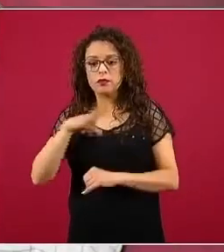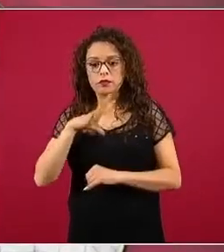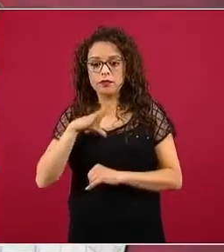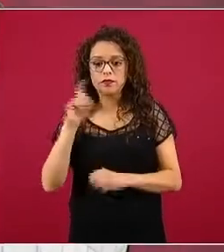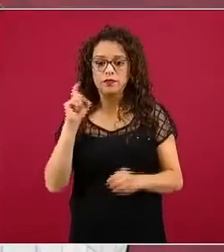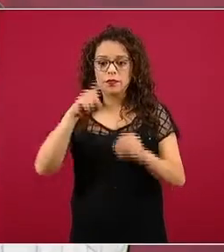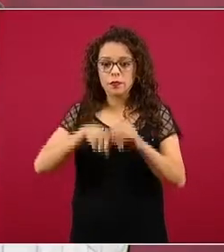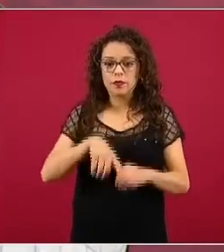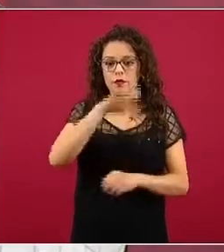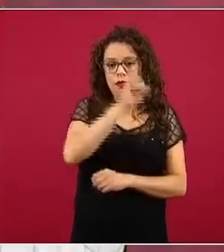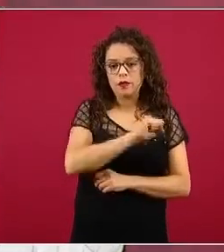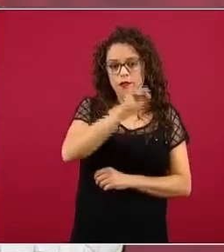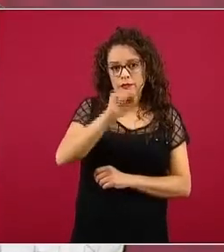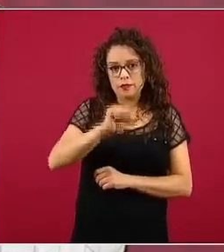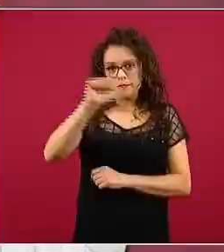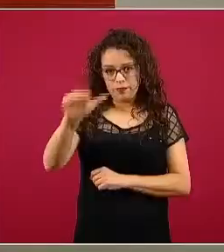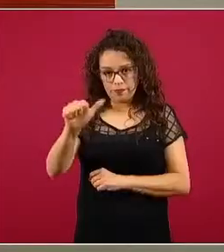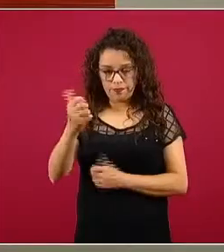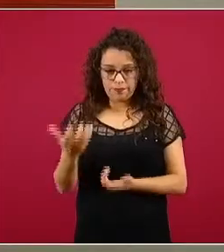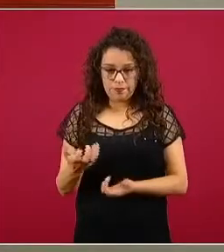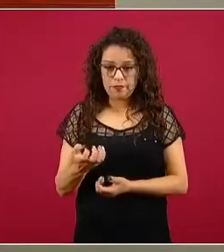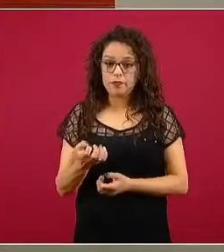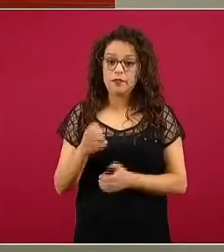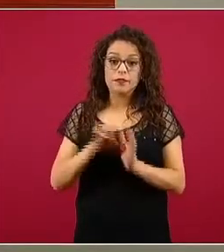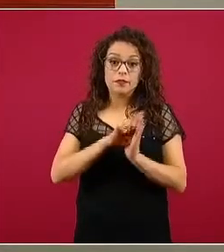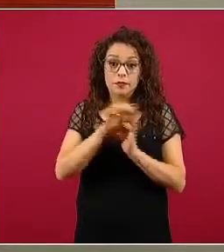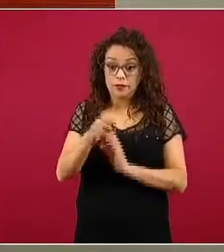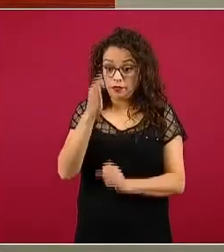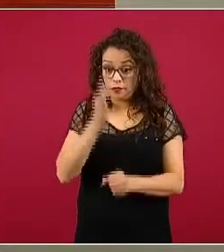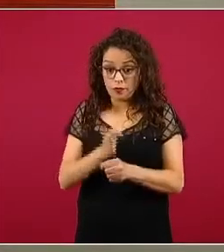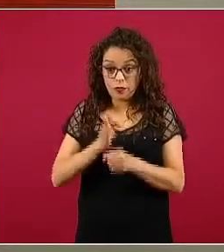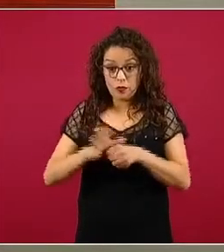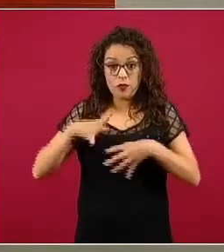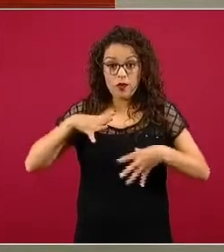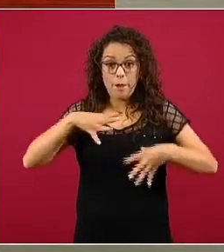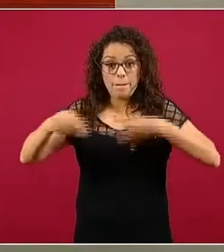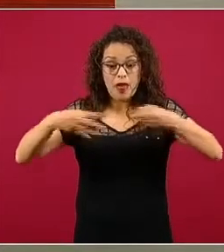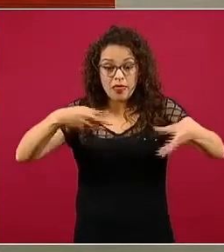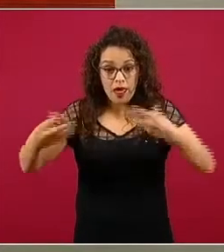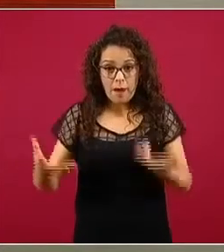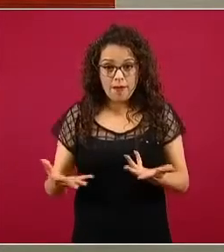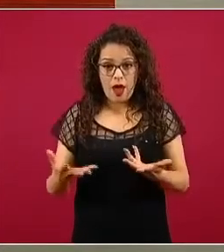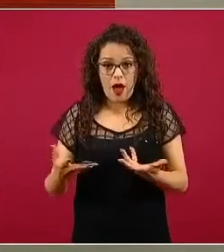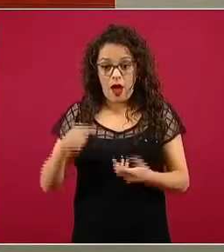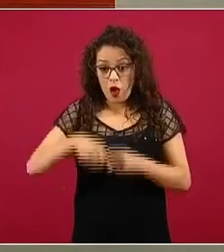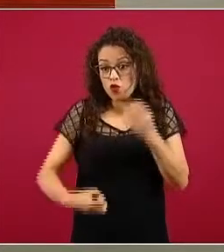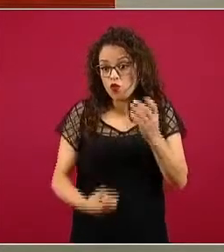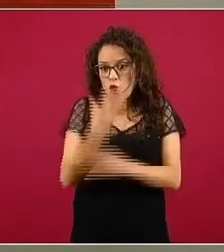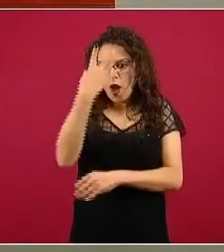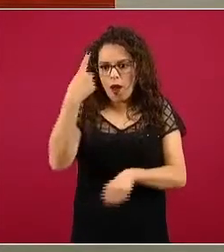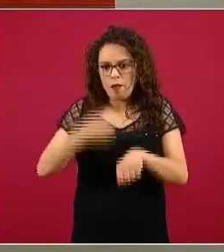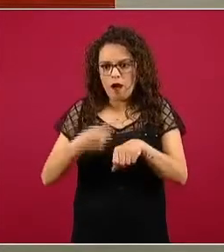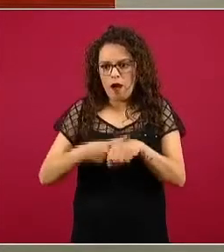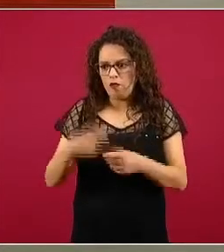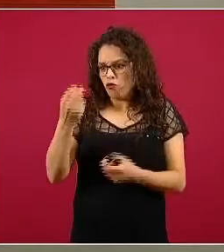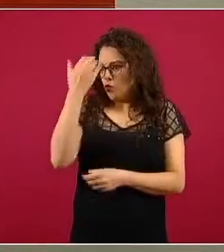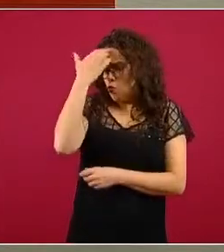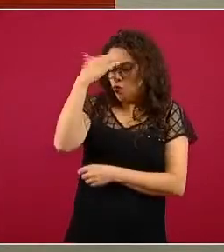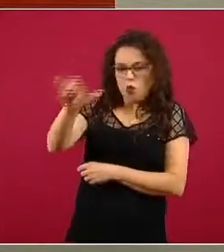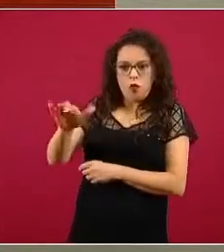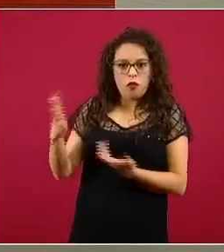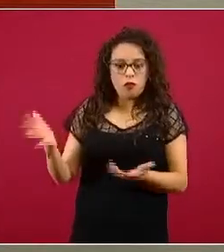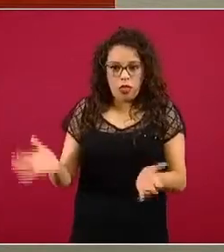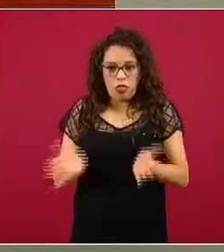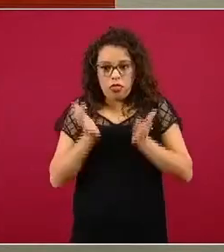que una pandemia, epidemia en México de una nueva enfermedad, pues lógicamente también devela que